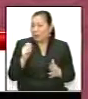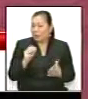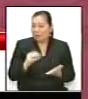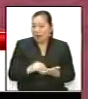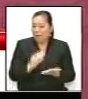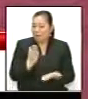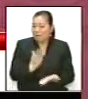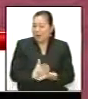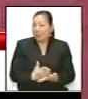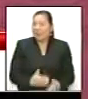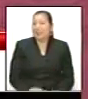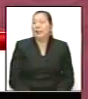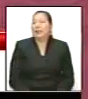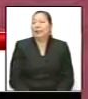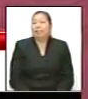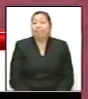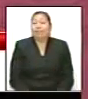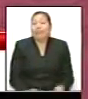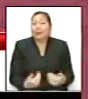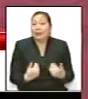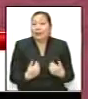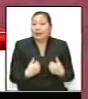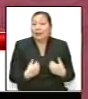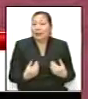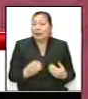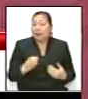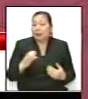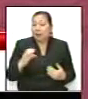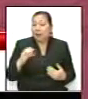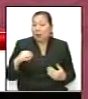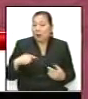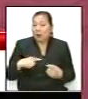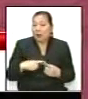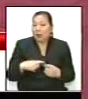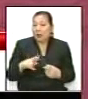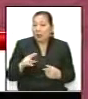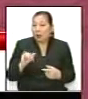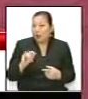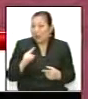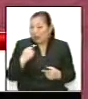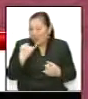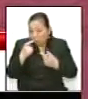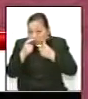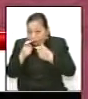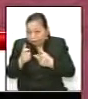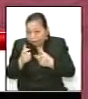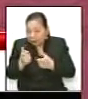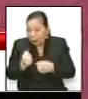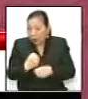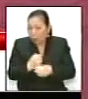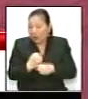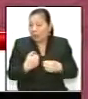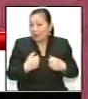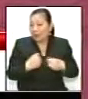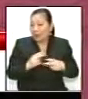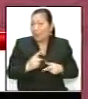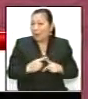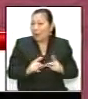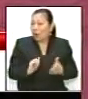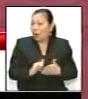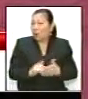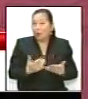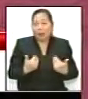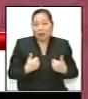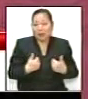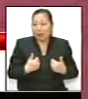gracias, ¿no? Y tenemos la Contraloría también, que ha señalado en varias de las obras que tiene observaciones, pero que como no